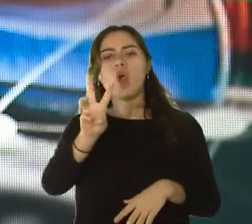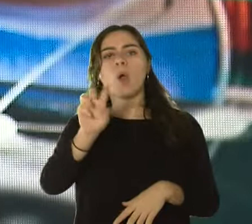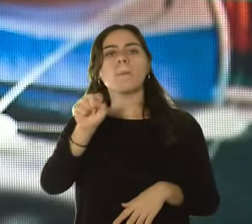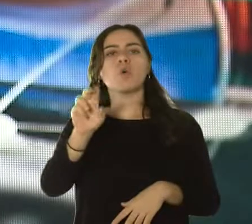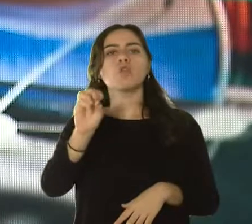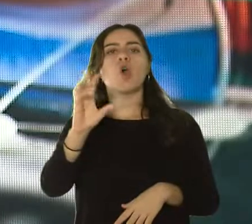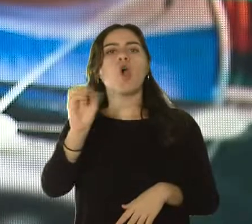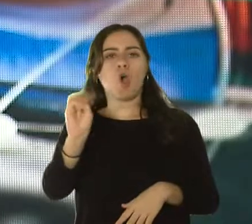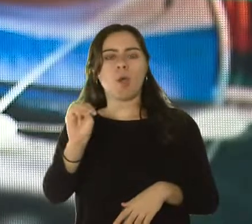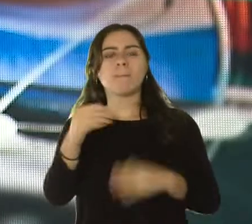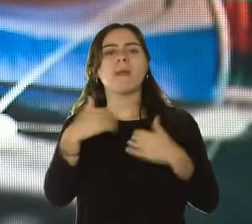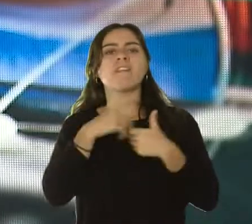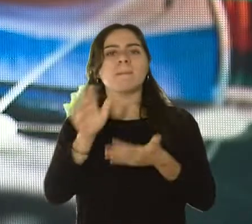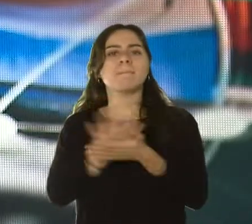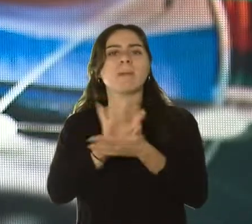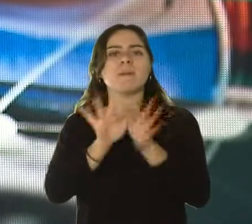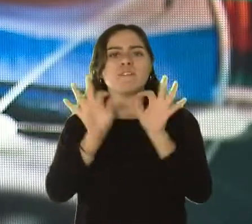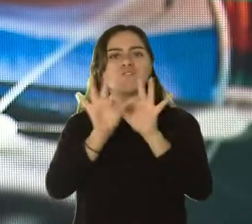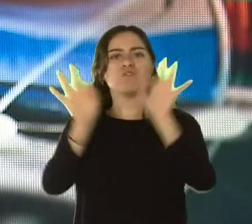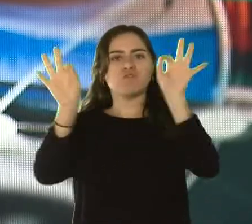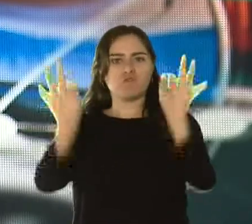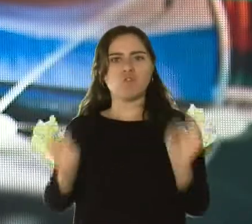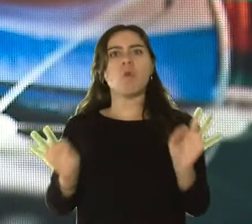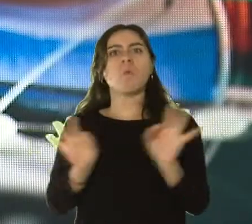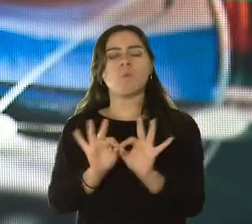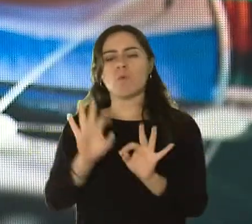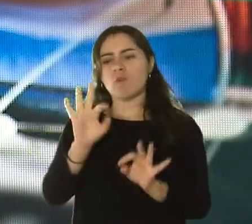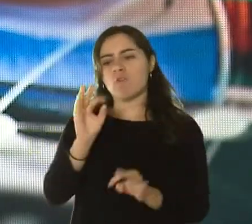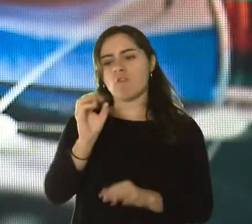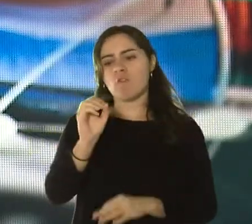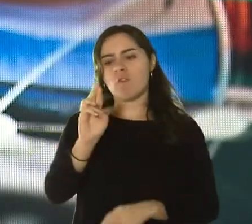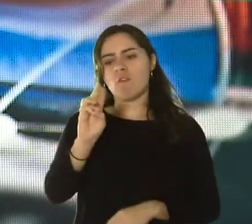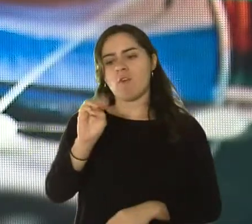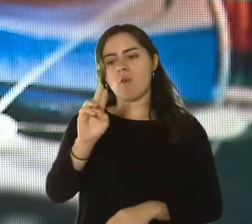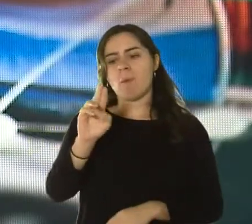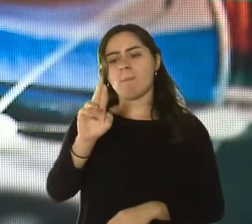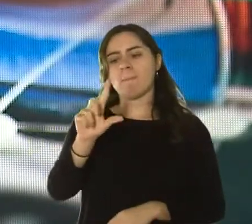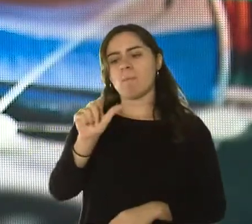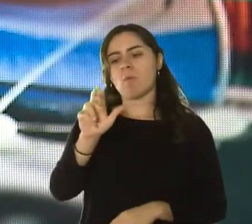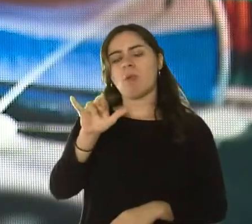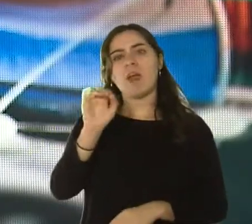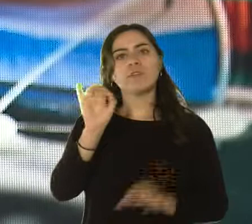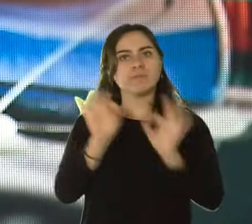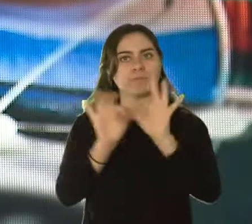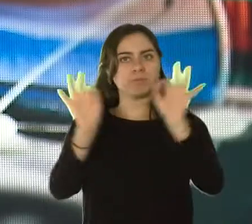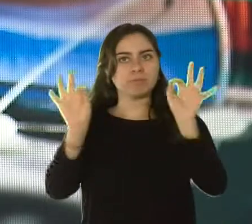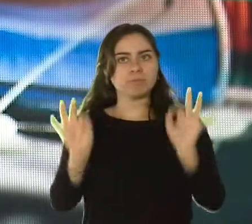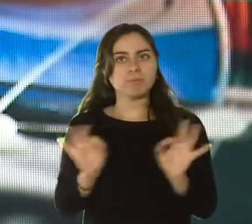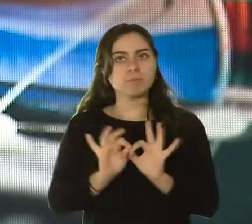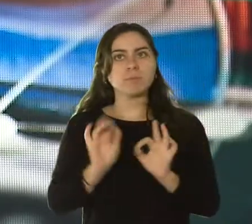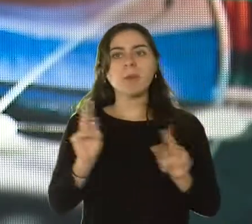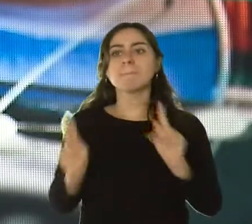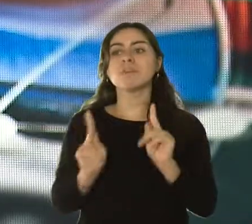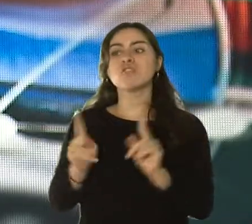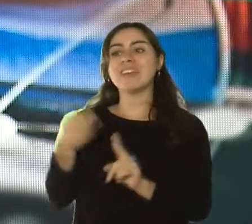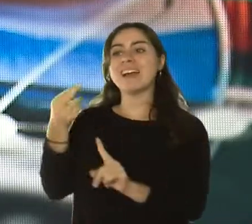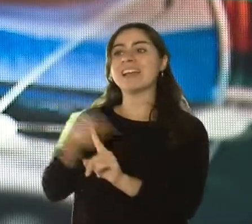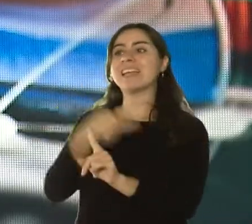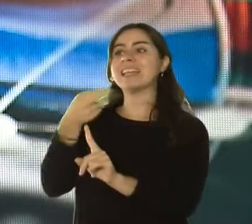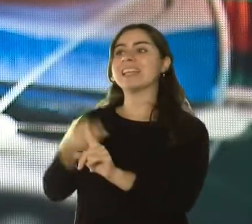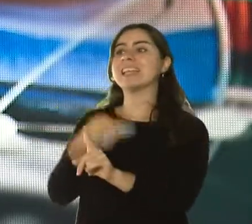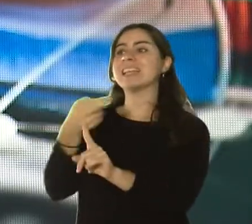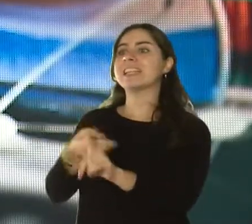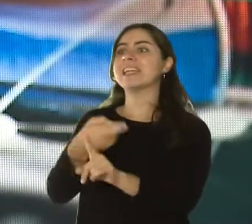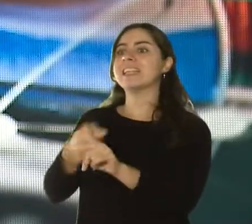bajar el formulario de que los arrendados, ¿verdad? La persona que está rentando y se ve perjudicada por los atrasos,